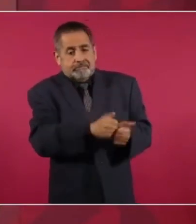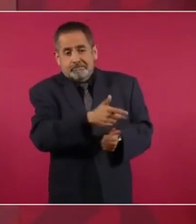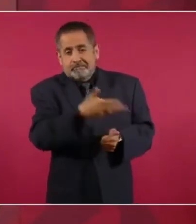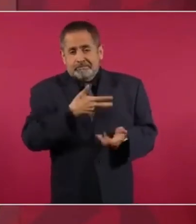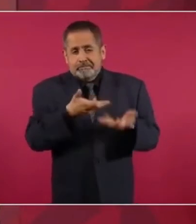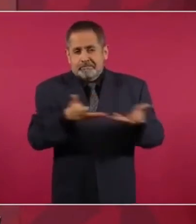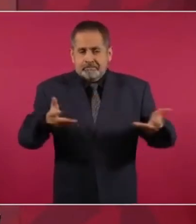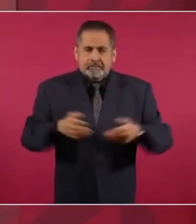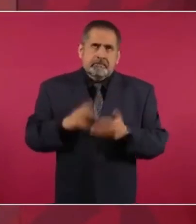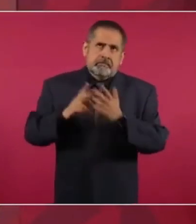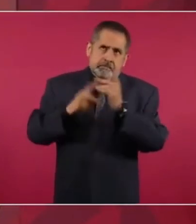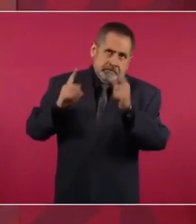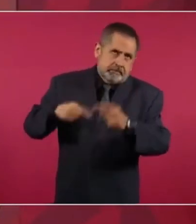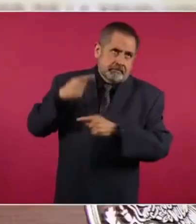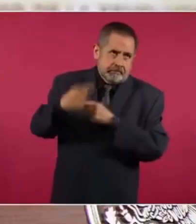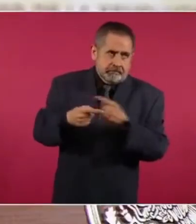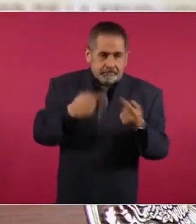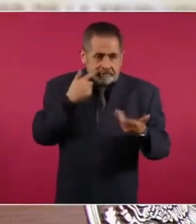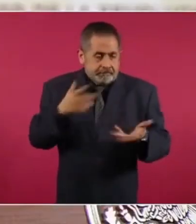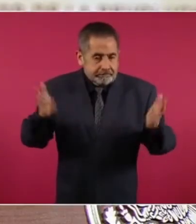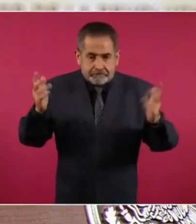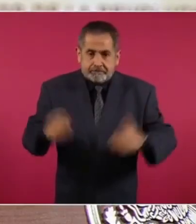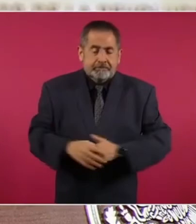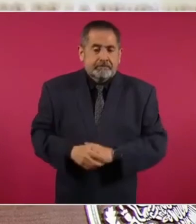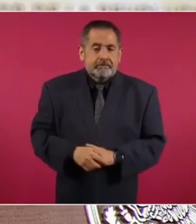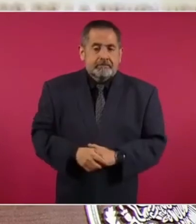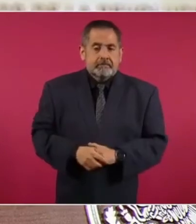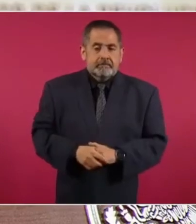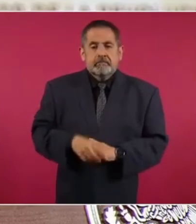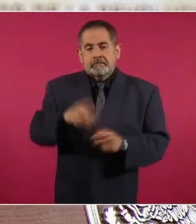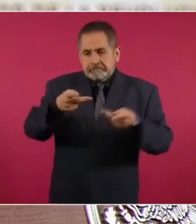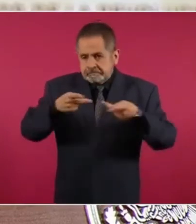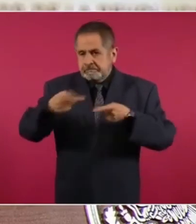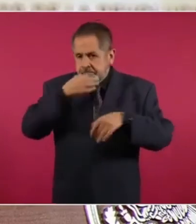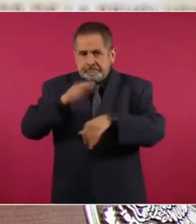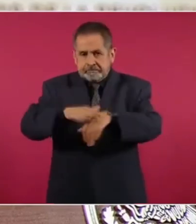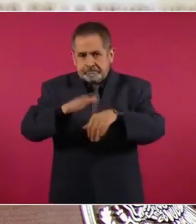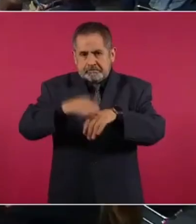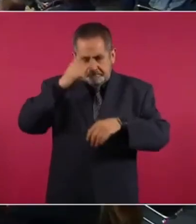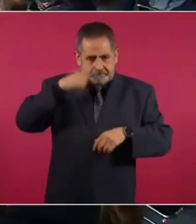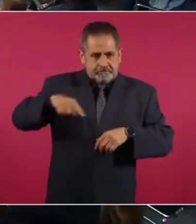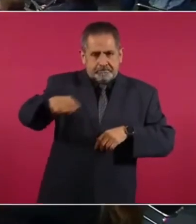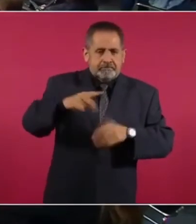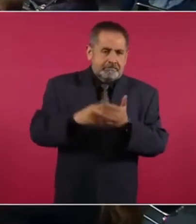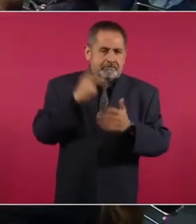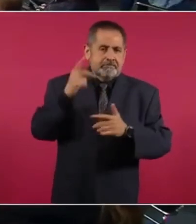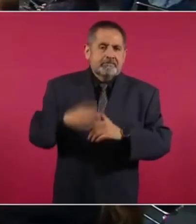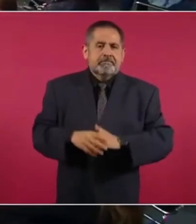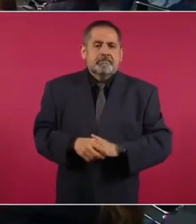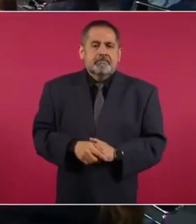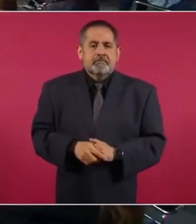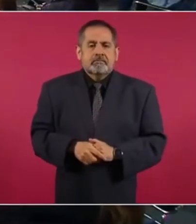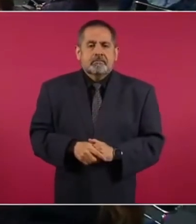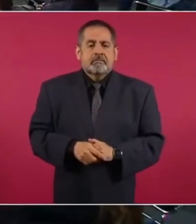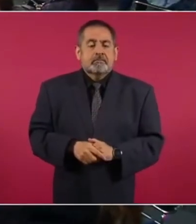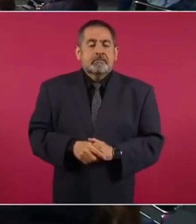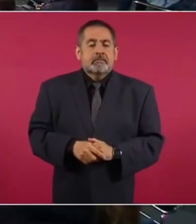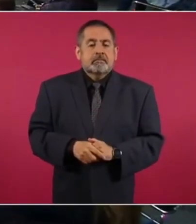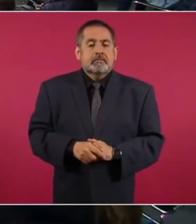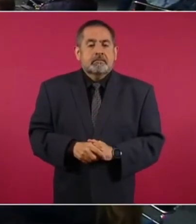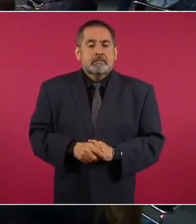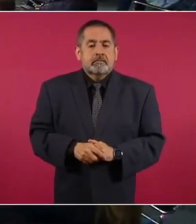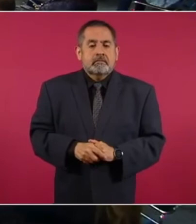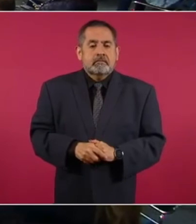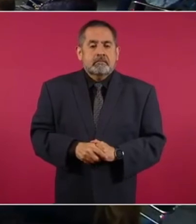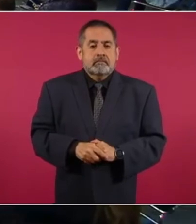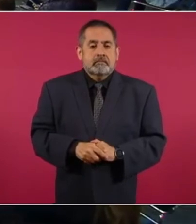que vuelven otra vez. Ya vayan preparándose para la futura.